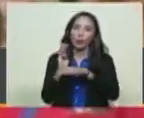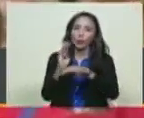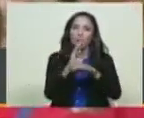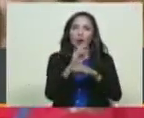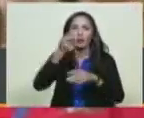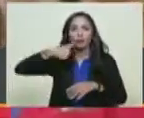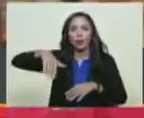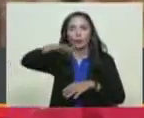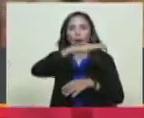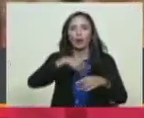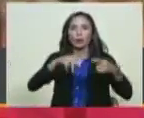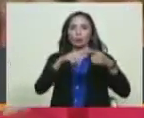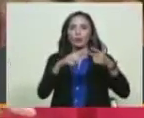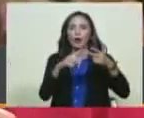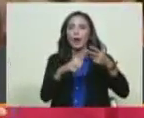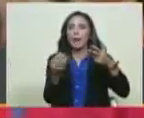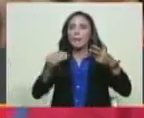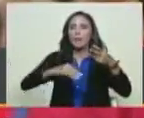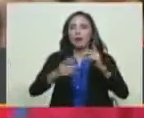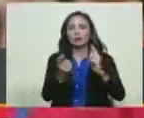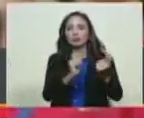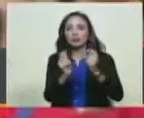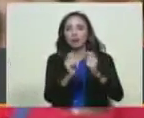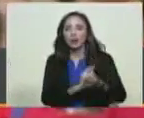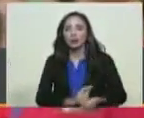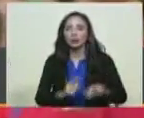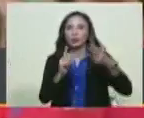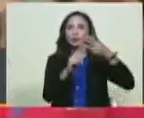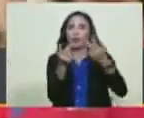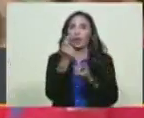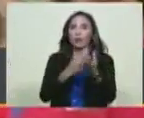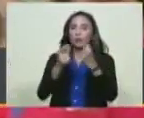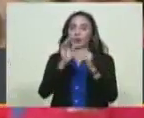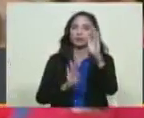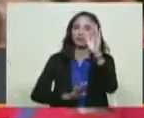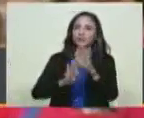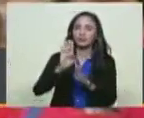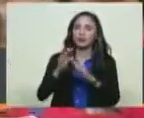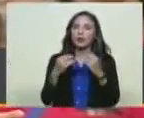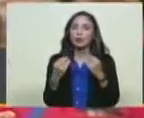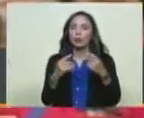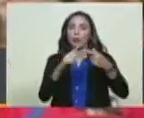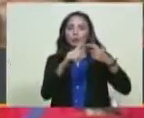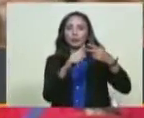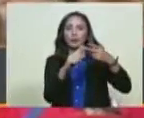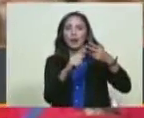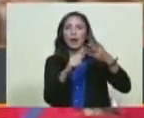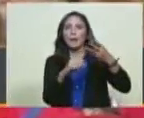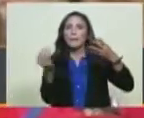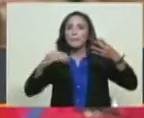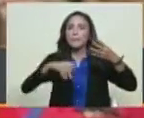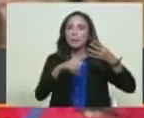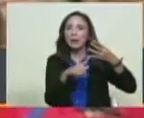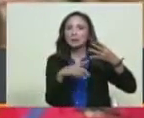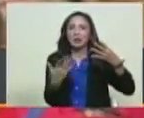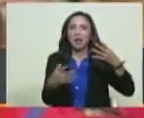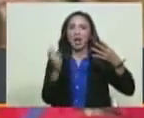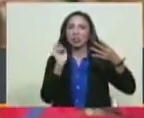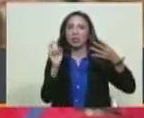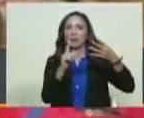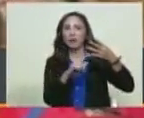estuvimos debatiendo acerca del tema económica y el tema de